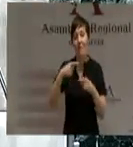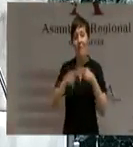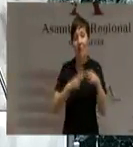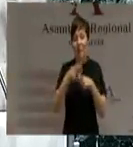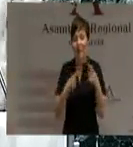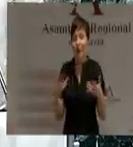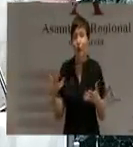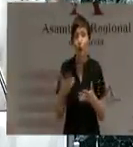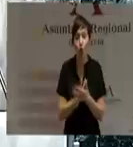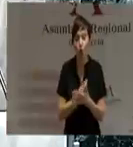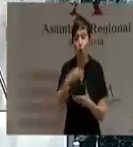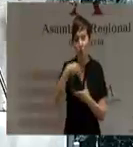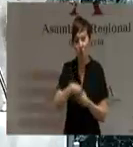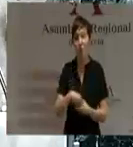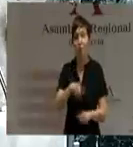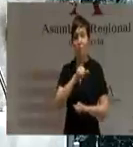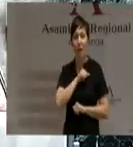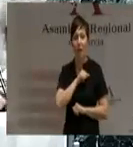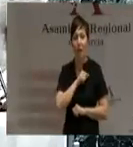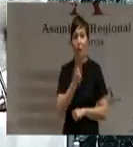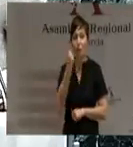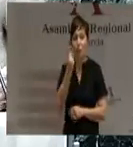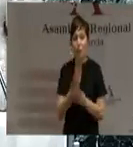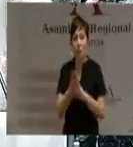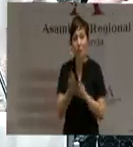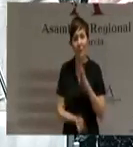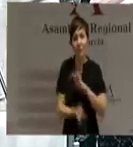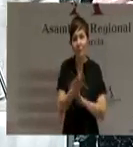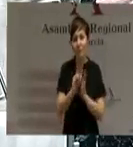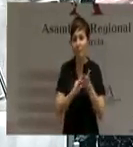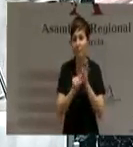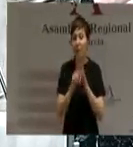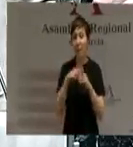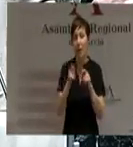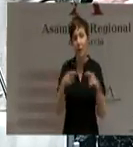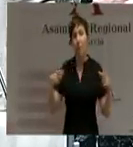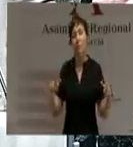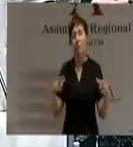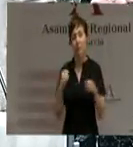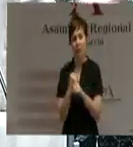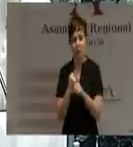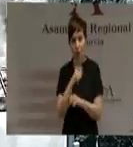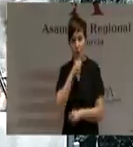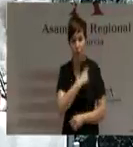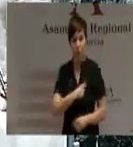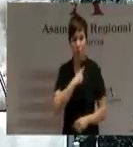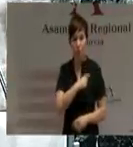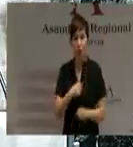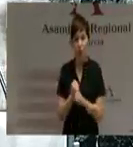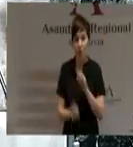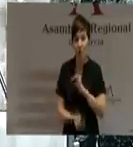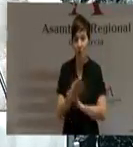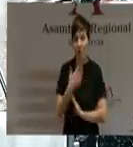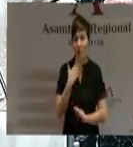paro, con una acción de su Gobierno? Porque si no, la constitución de una comisión de empleo, termino